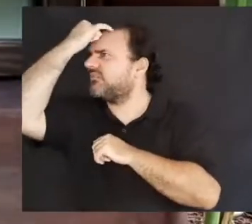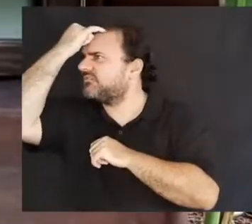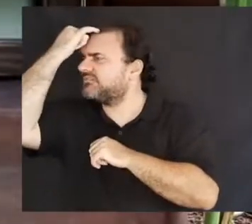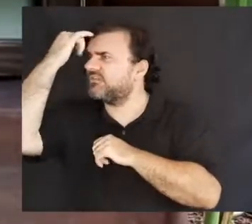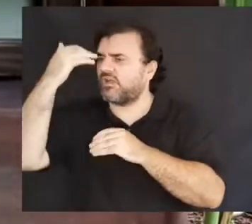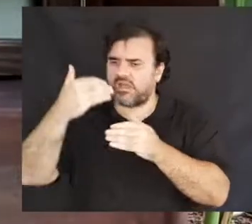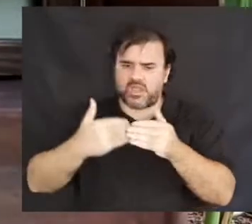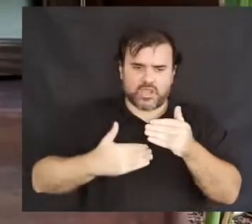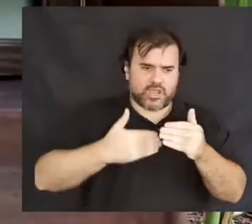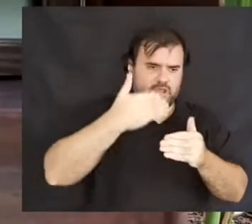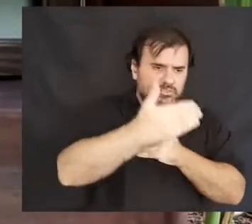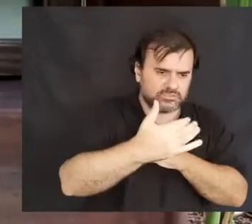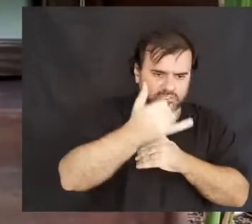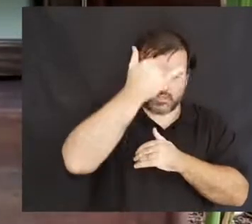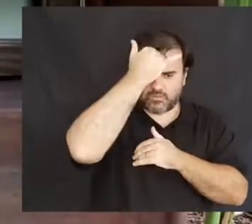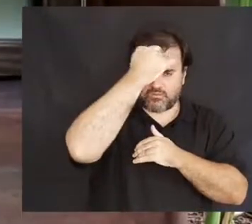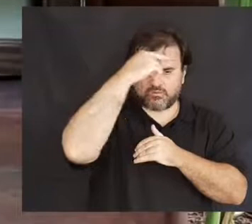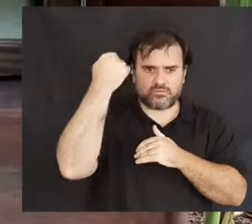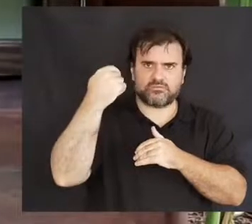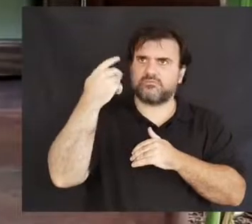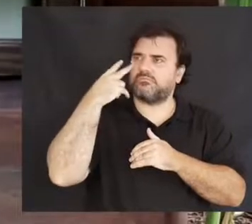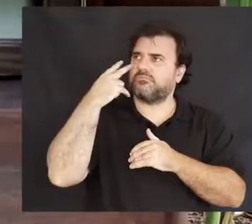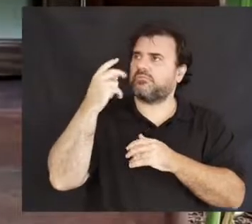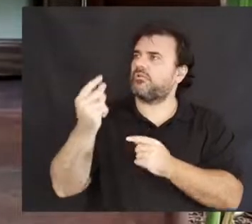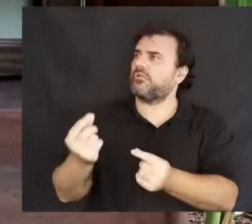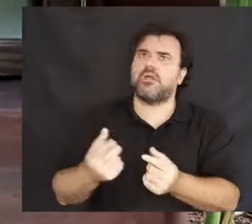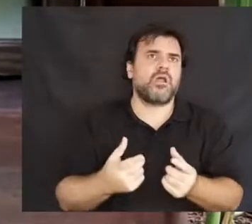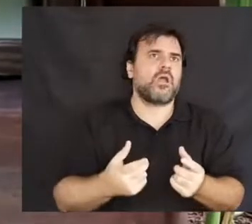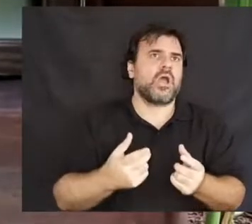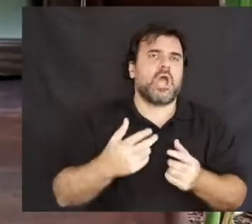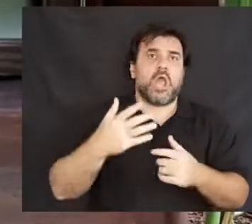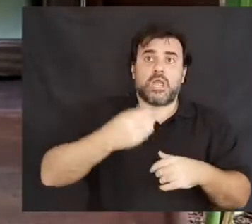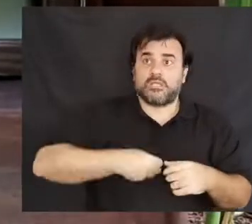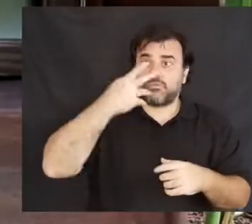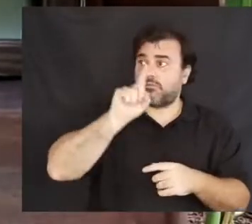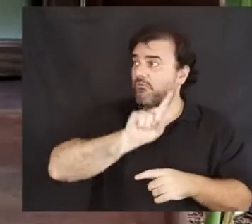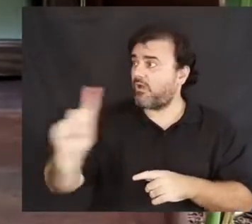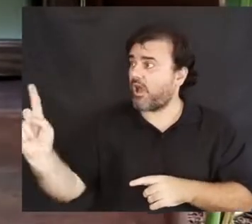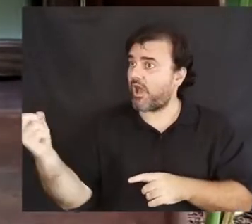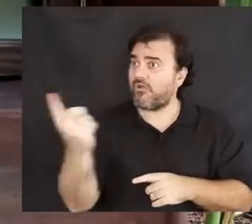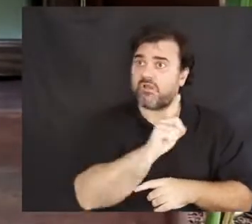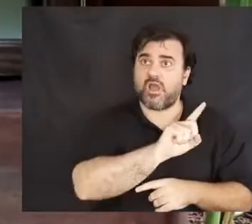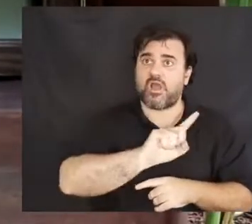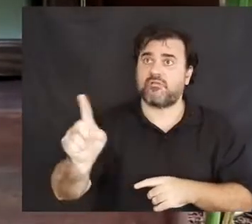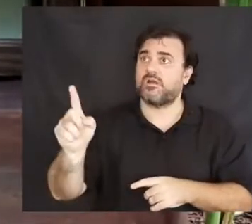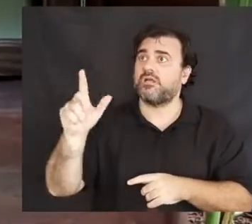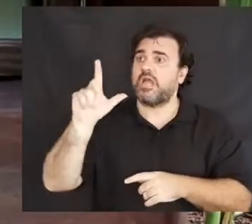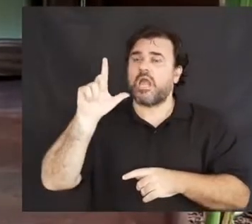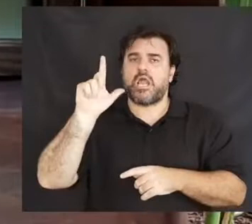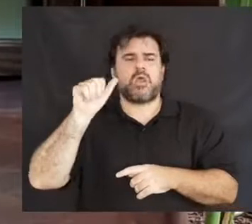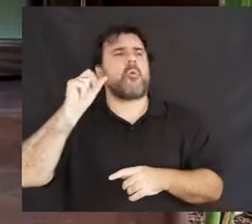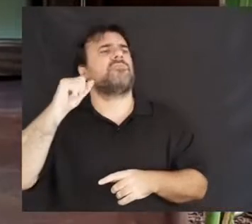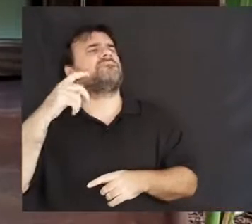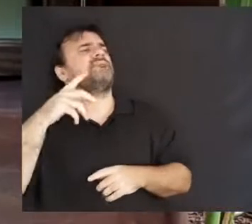otro día, el hosco no aparecía. El hincho iba y venía desesperado. El piolopo apuntó. Tal vez